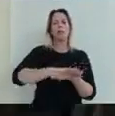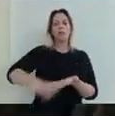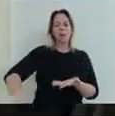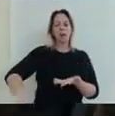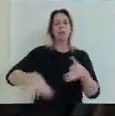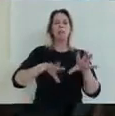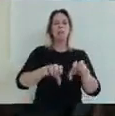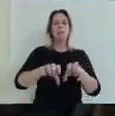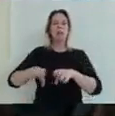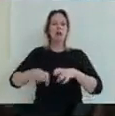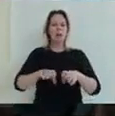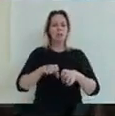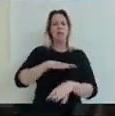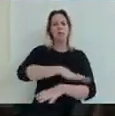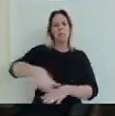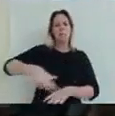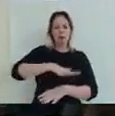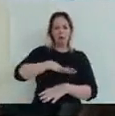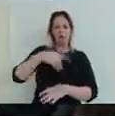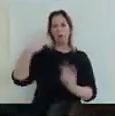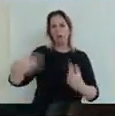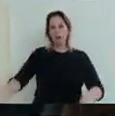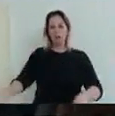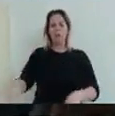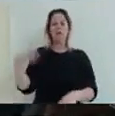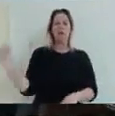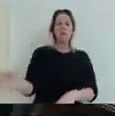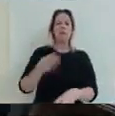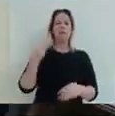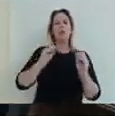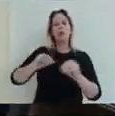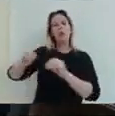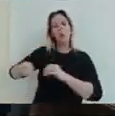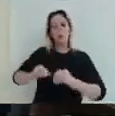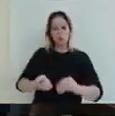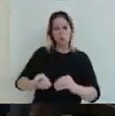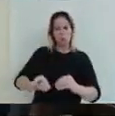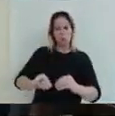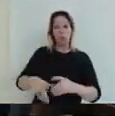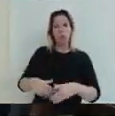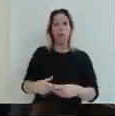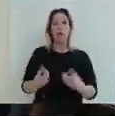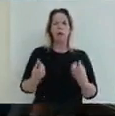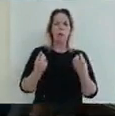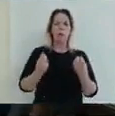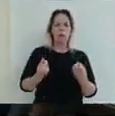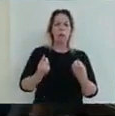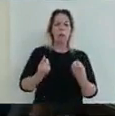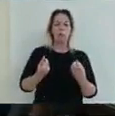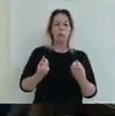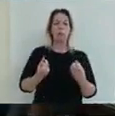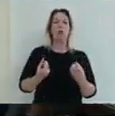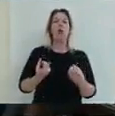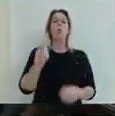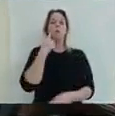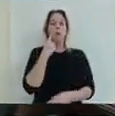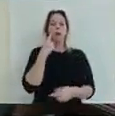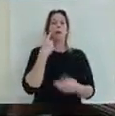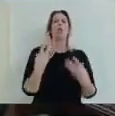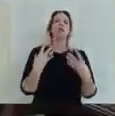donde se legisla la limpieza de los terrenos baldíos, solicito que esta nota sea enviada al